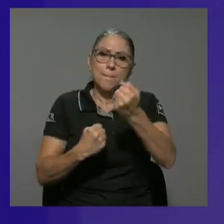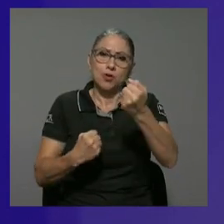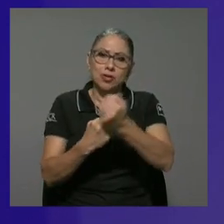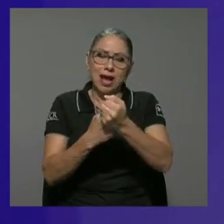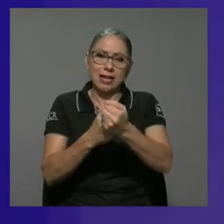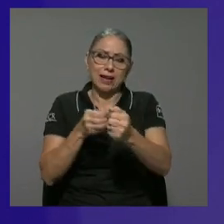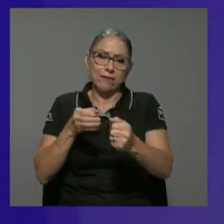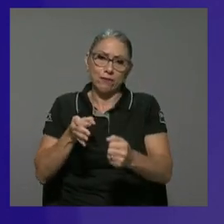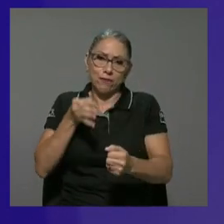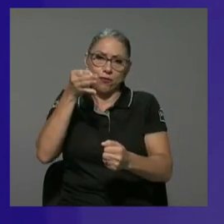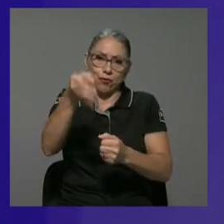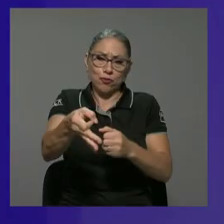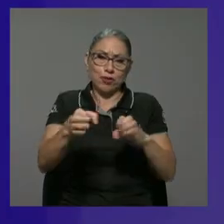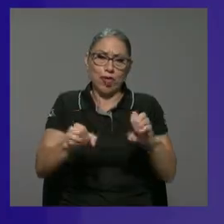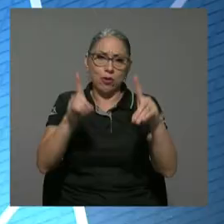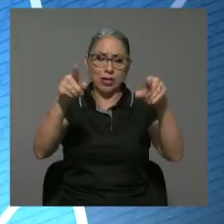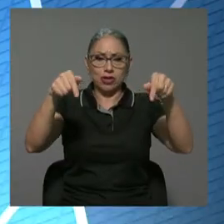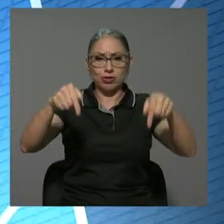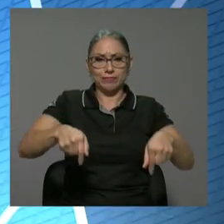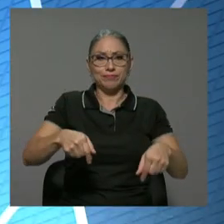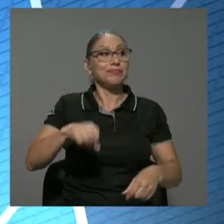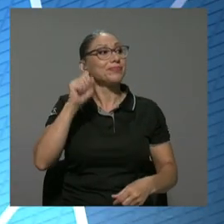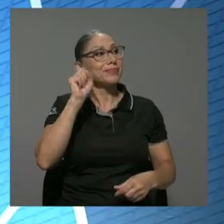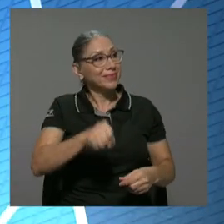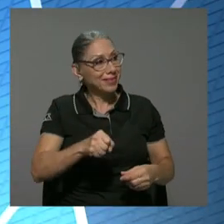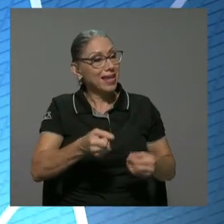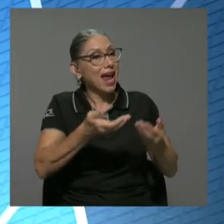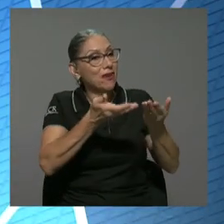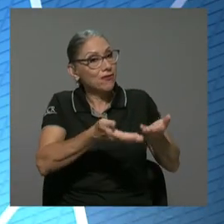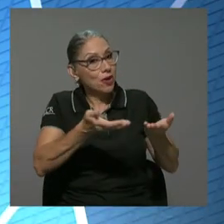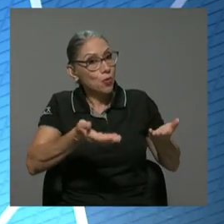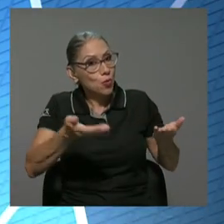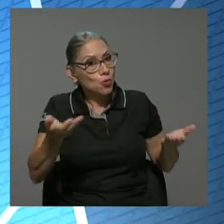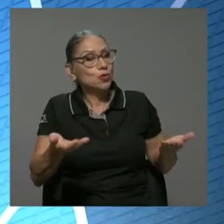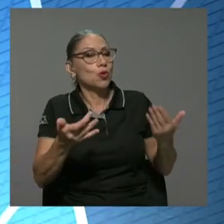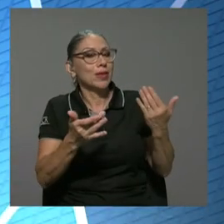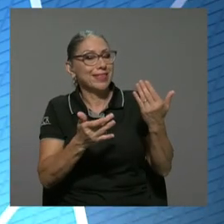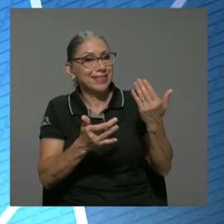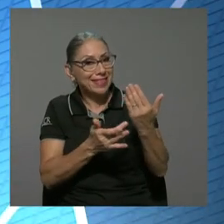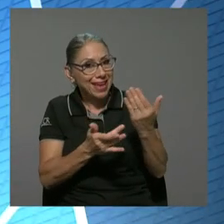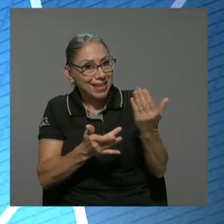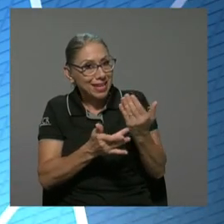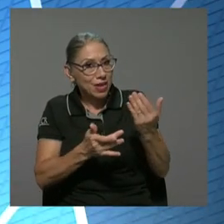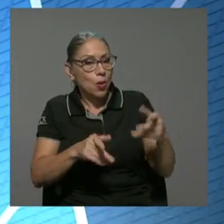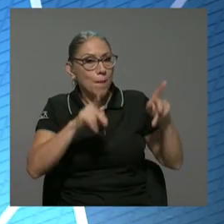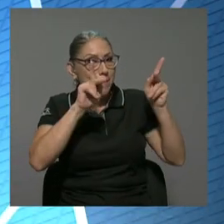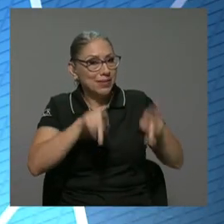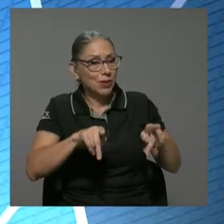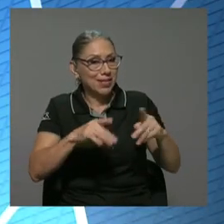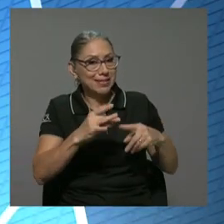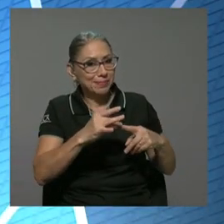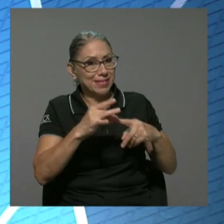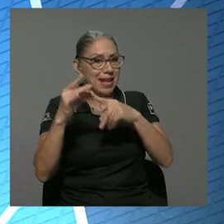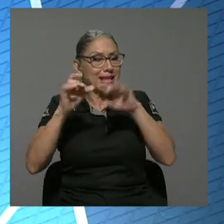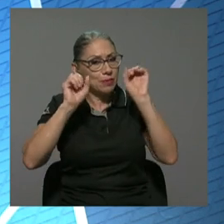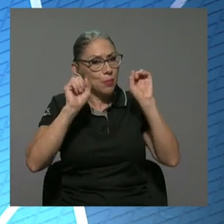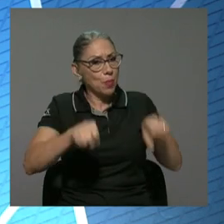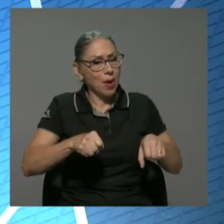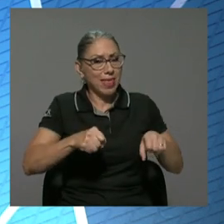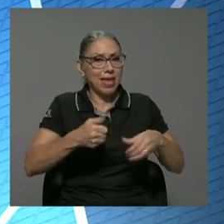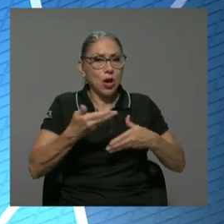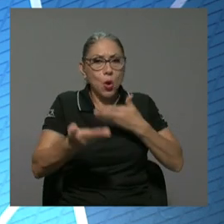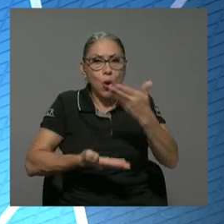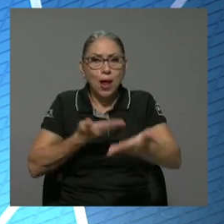en este país. Sí, hay recurso técnico especializado que puede colaborar con el Ministerio de Educación, que puede ayudar en